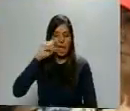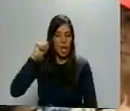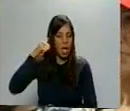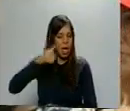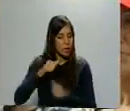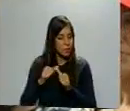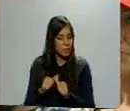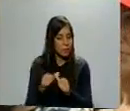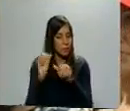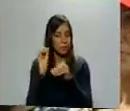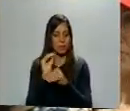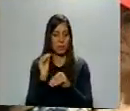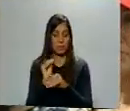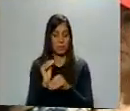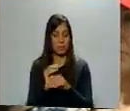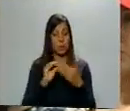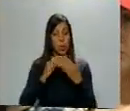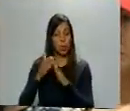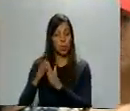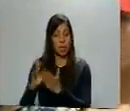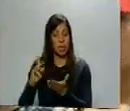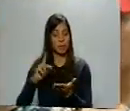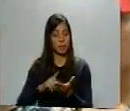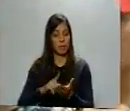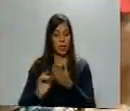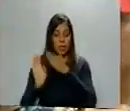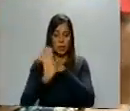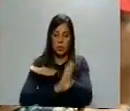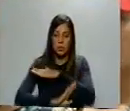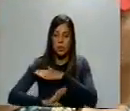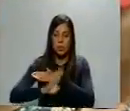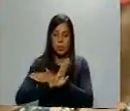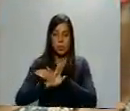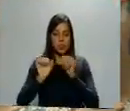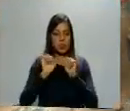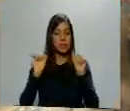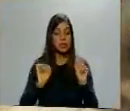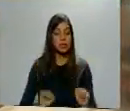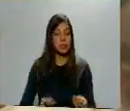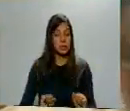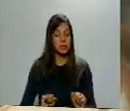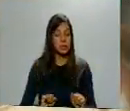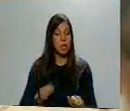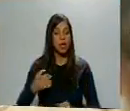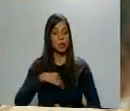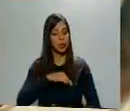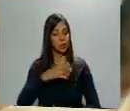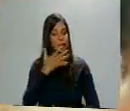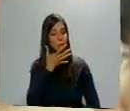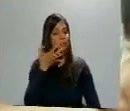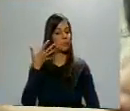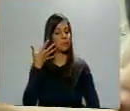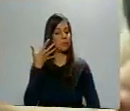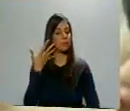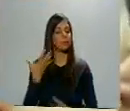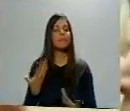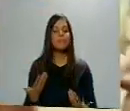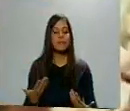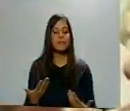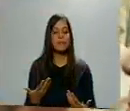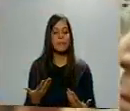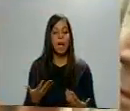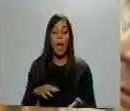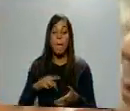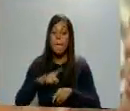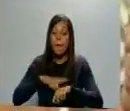para poder seguirlo protegiendo y blindando ese sistema del cual nos sentimos muy orgullosos, bueno, es